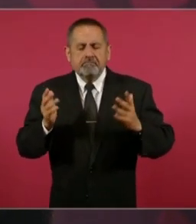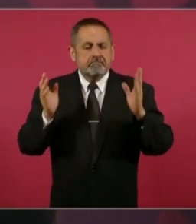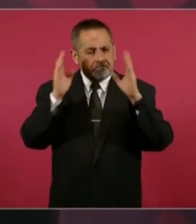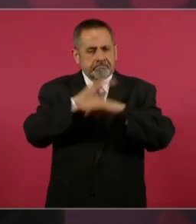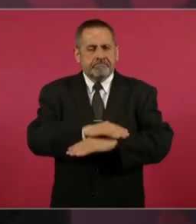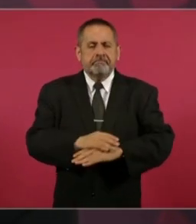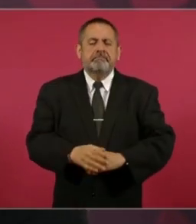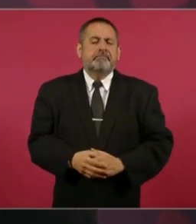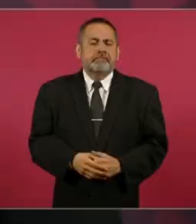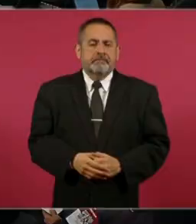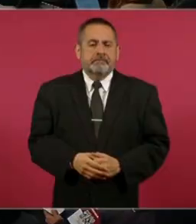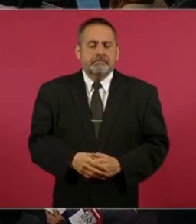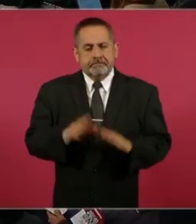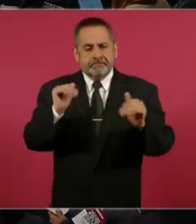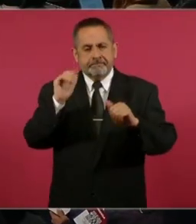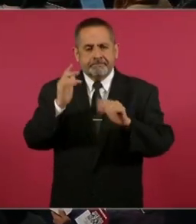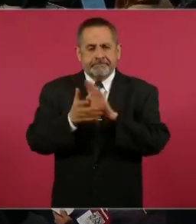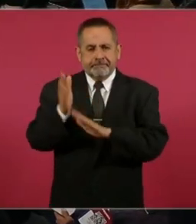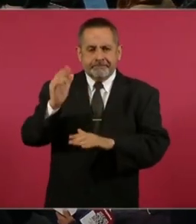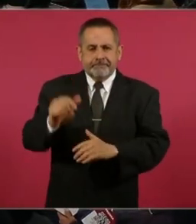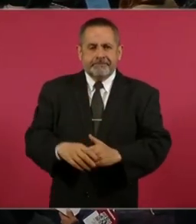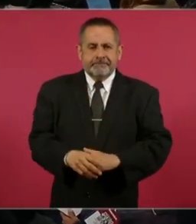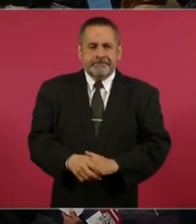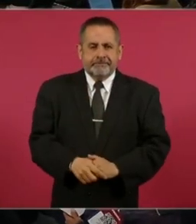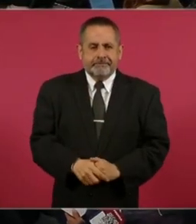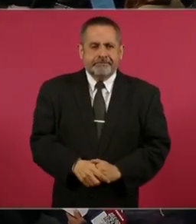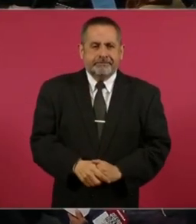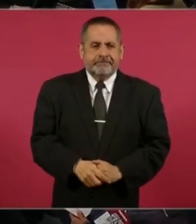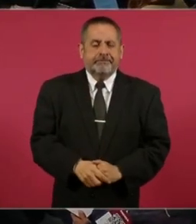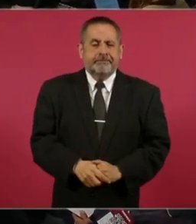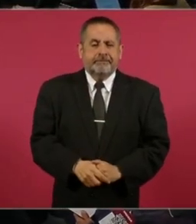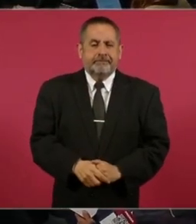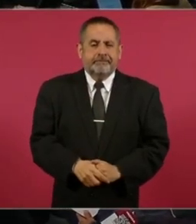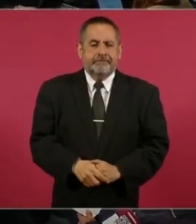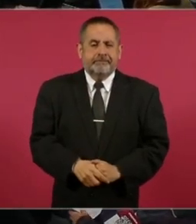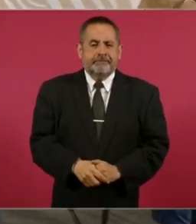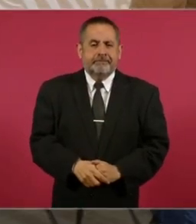acuerdos bueno ahora sí no